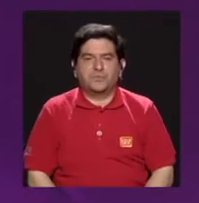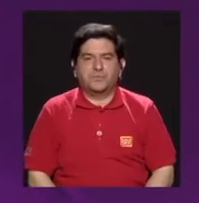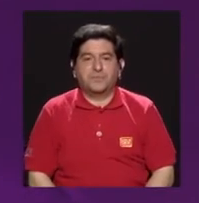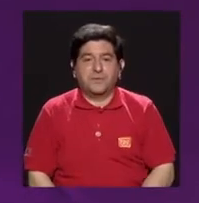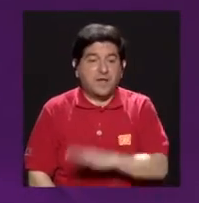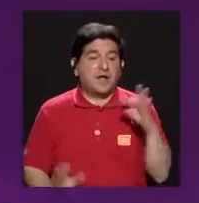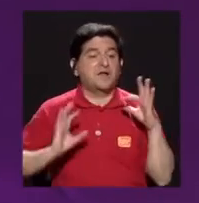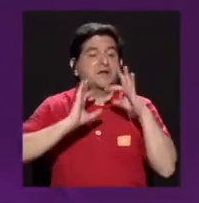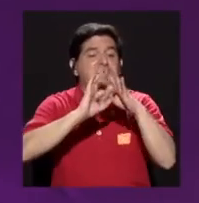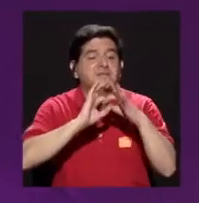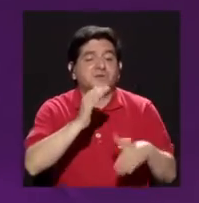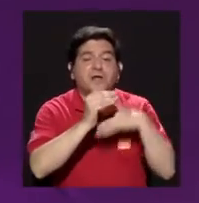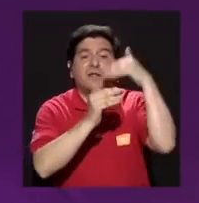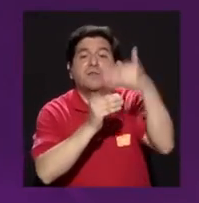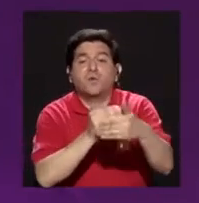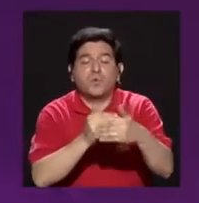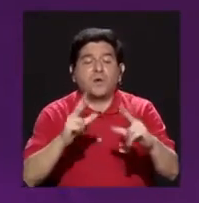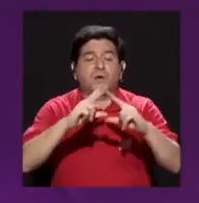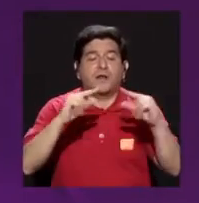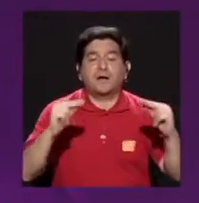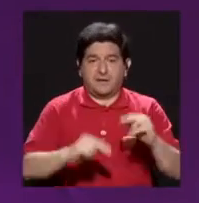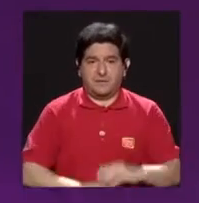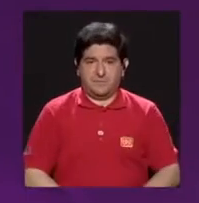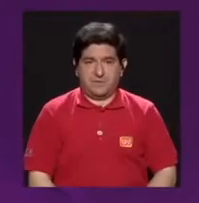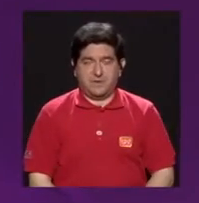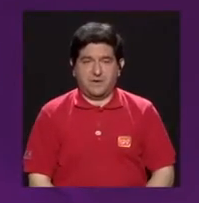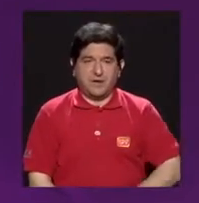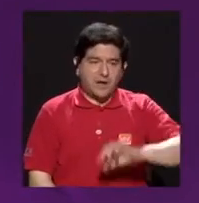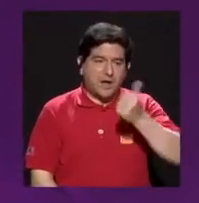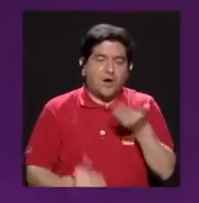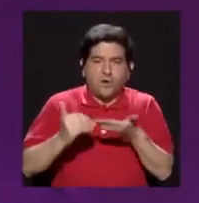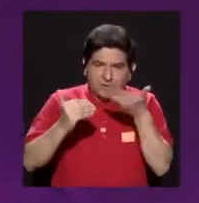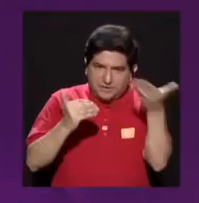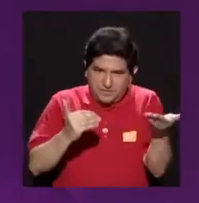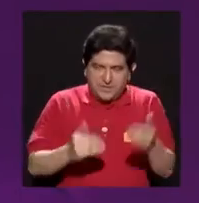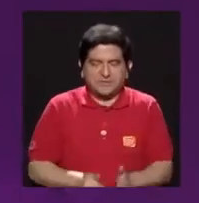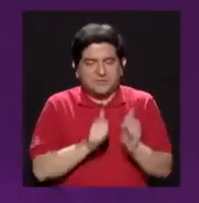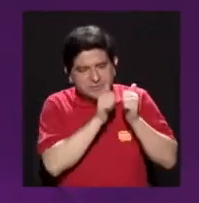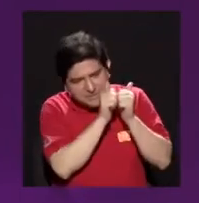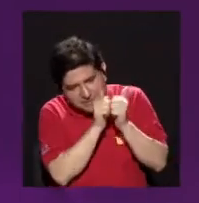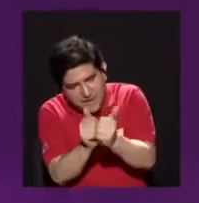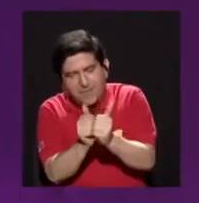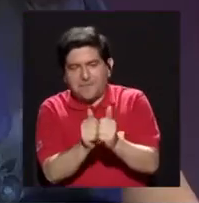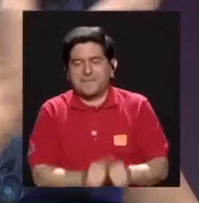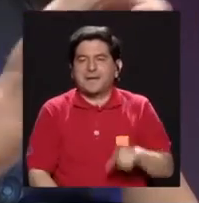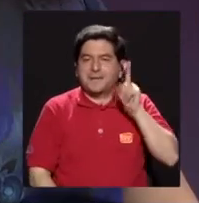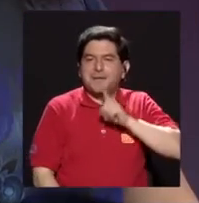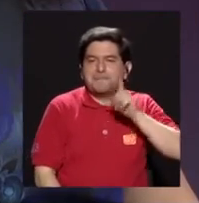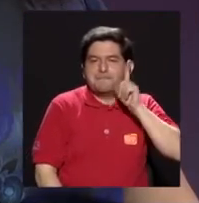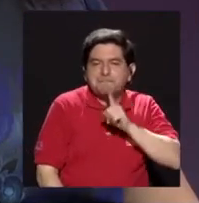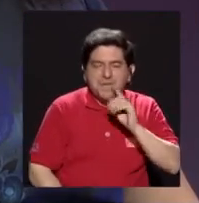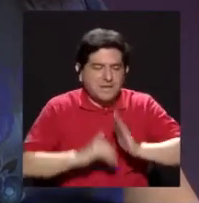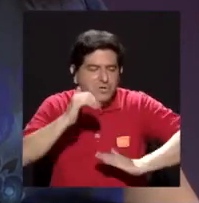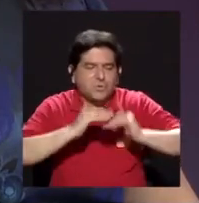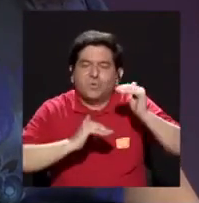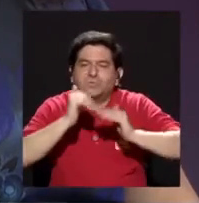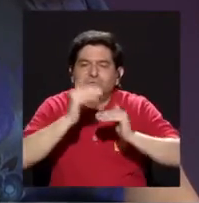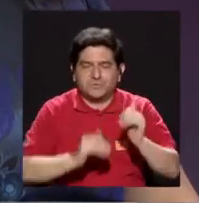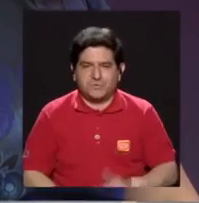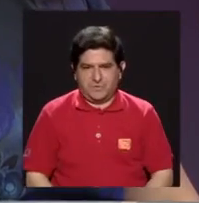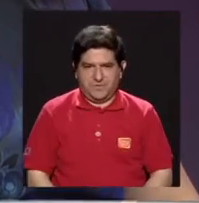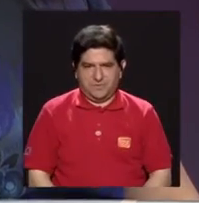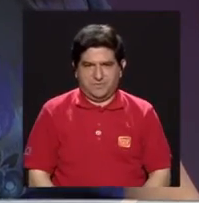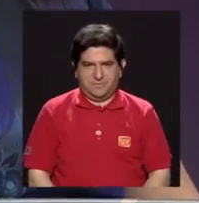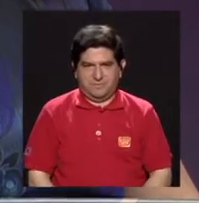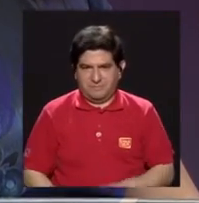y relacionarlo, digamos, con Nicaragua, porque otro de los elementos que acompañan, digamos, este mito, o lo que se ha construido como